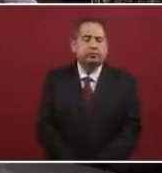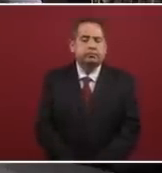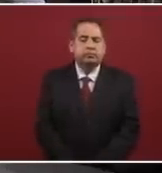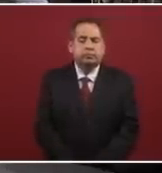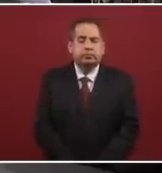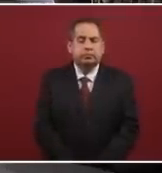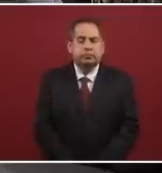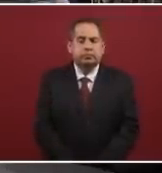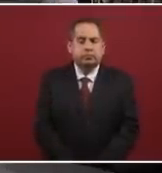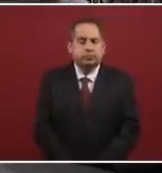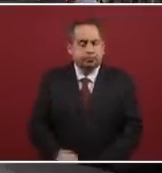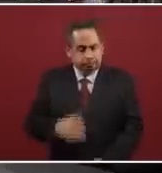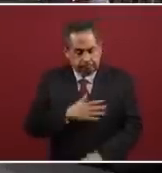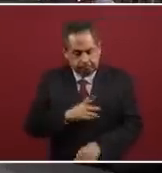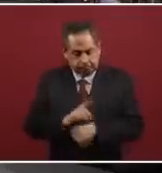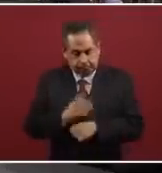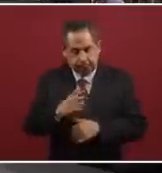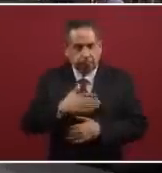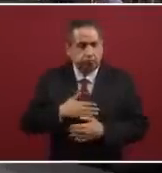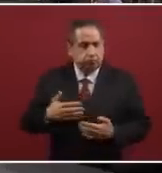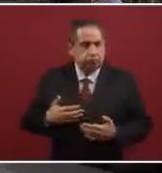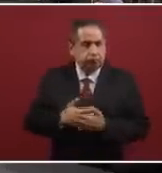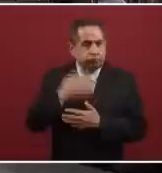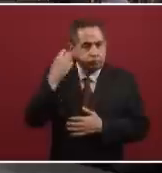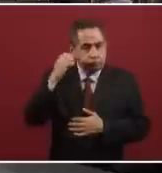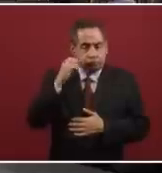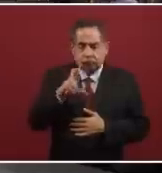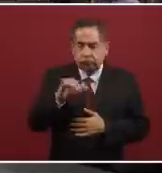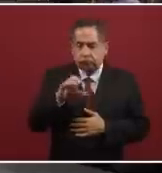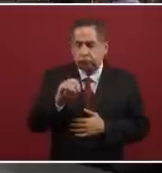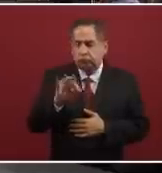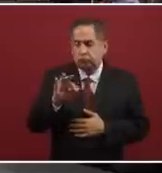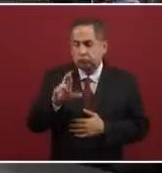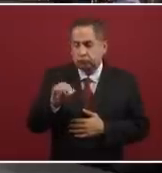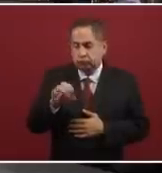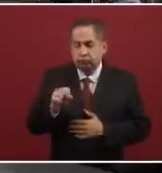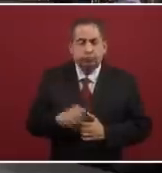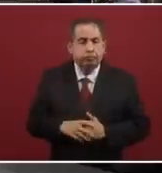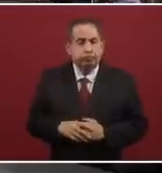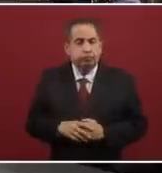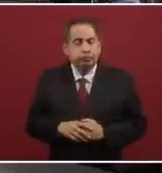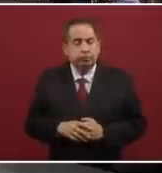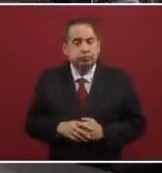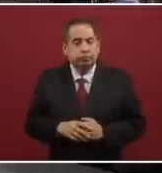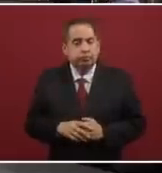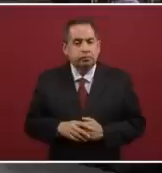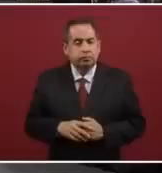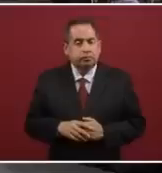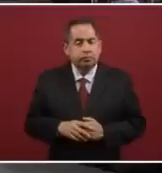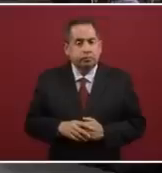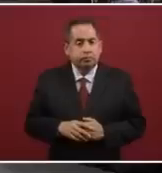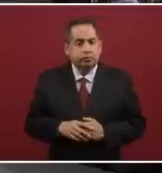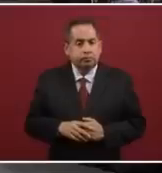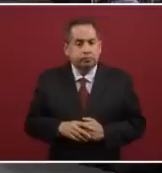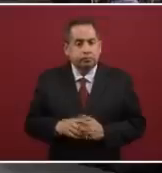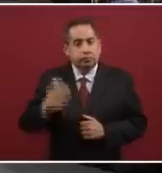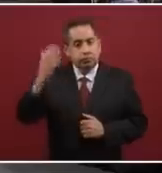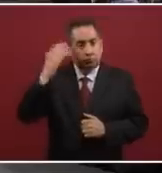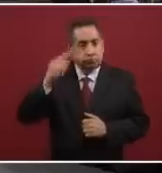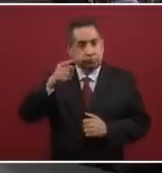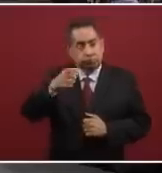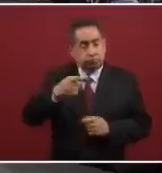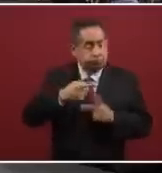Señor presidente, buenos días. De Oaxaca, Rocío Flores. Cuando usted recibió la